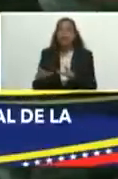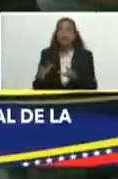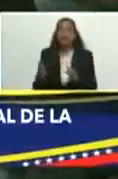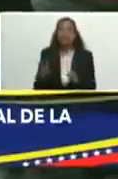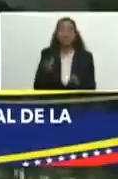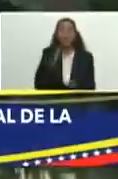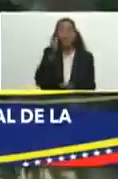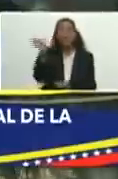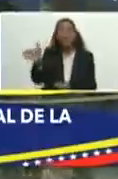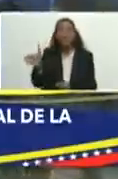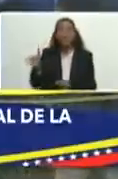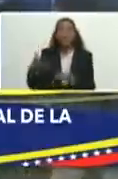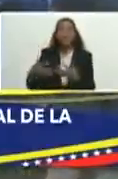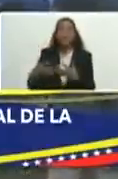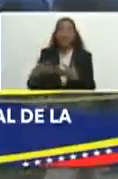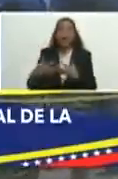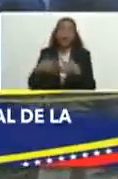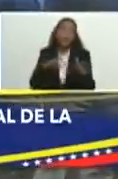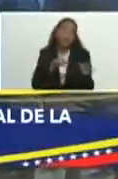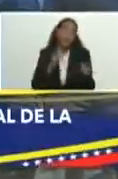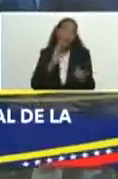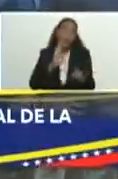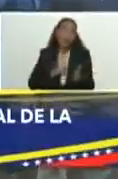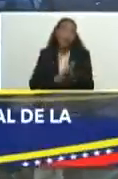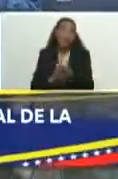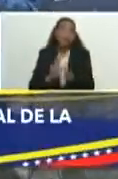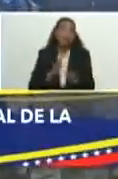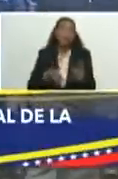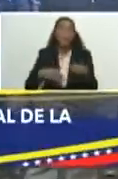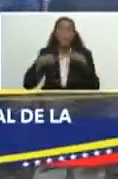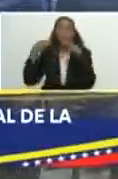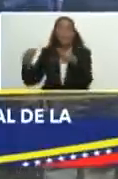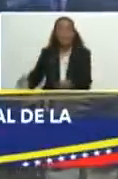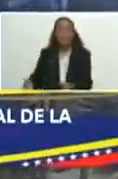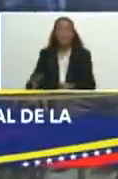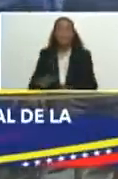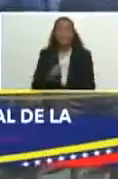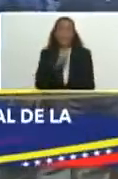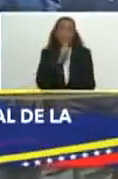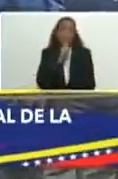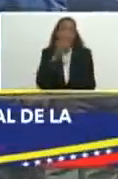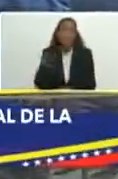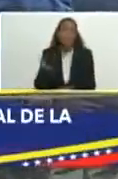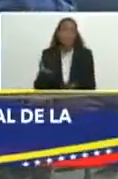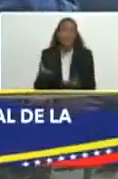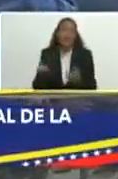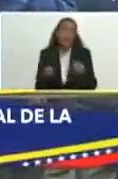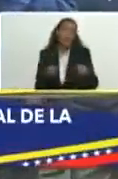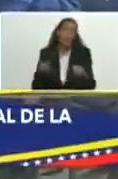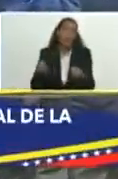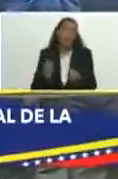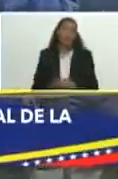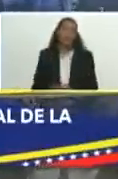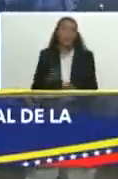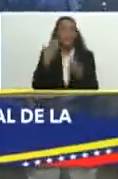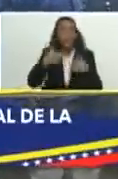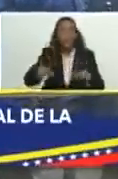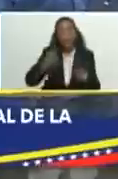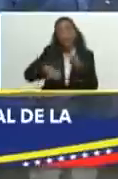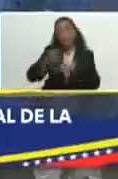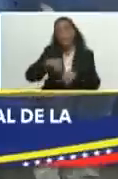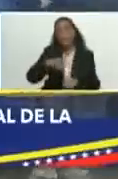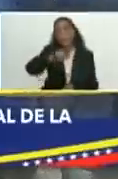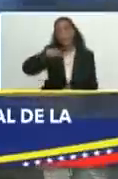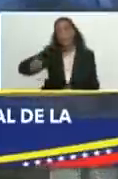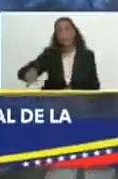que lo lleva hasta la línea final para ser entregado a la venta al público, para el pueblo. Excelente,